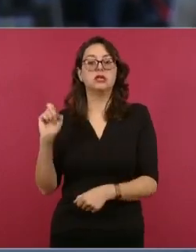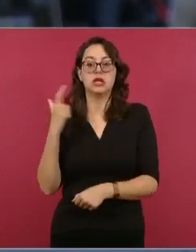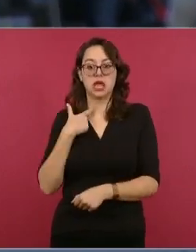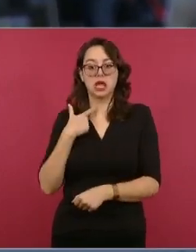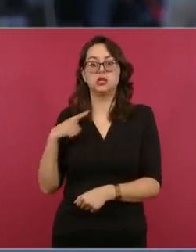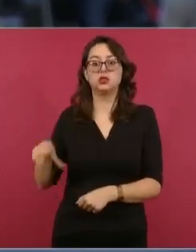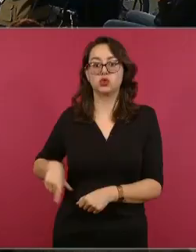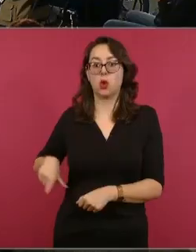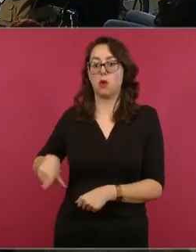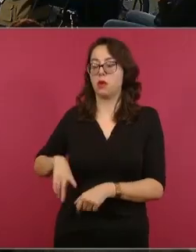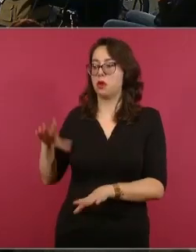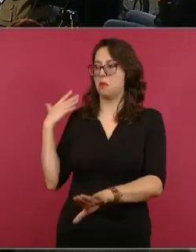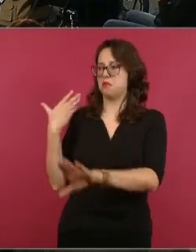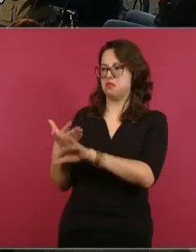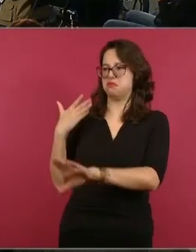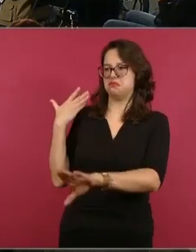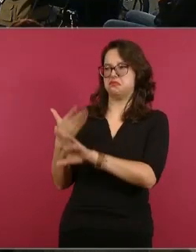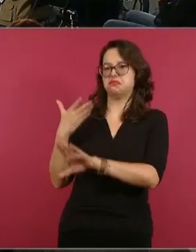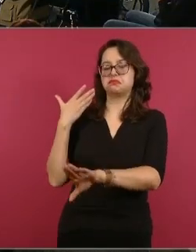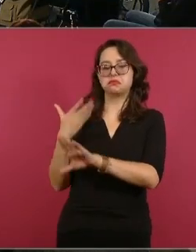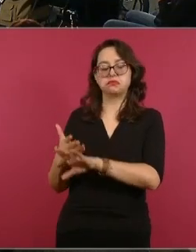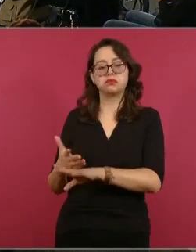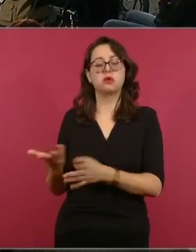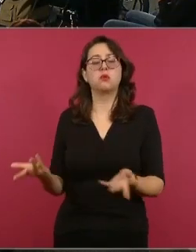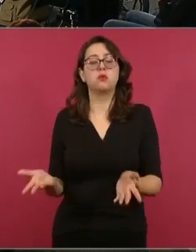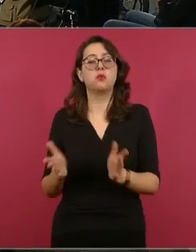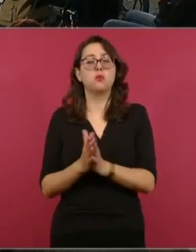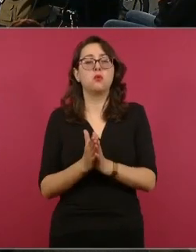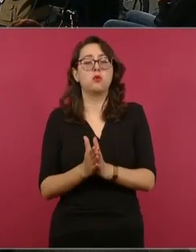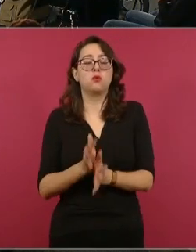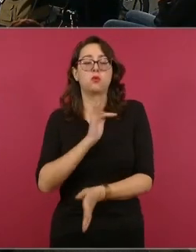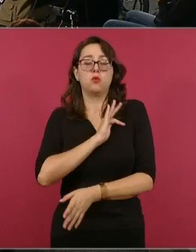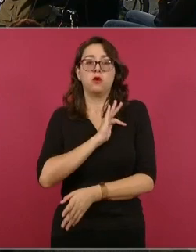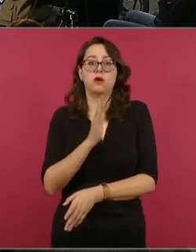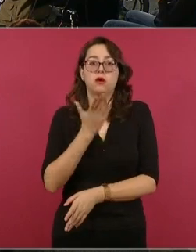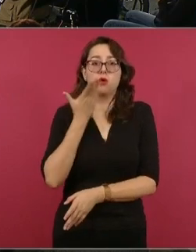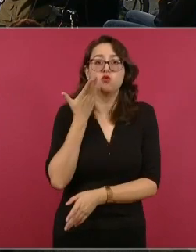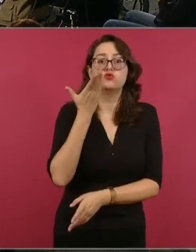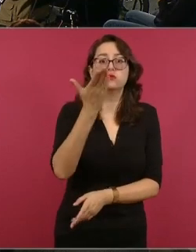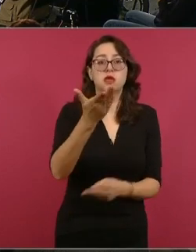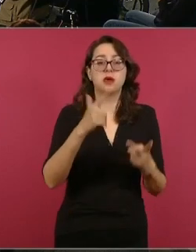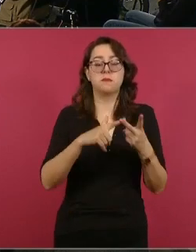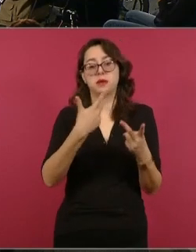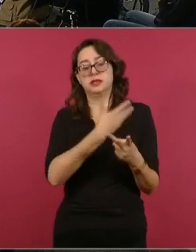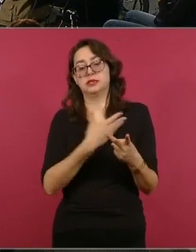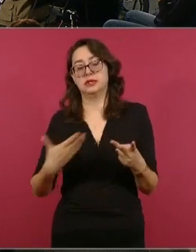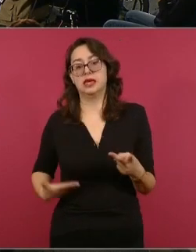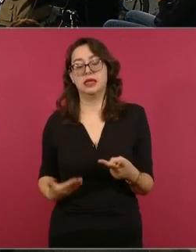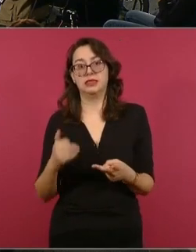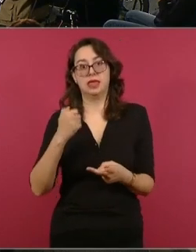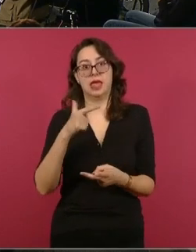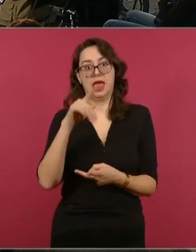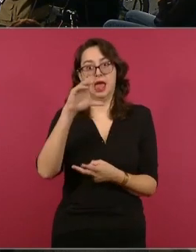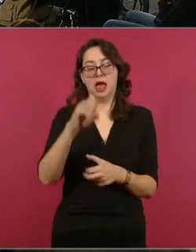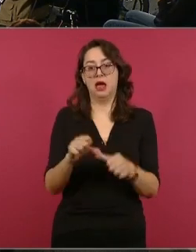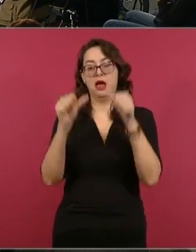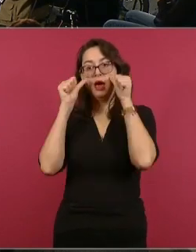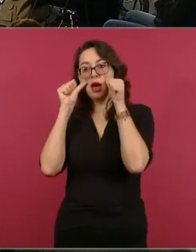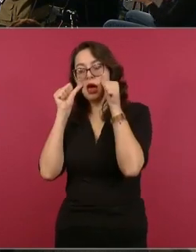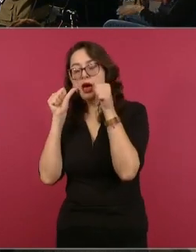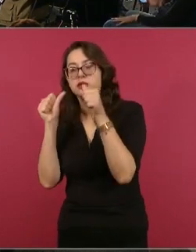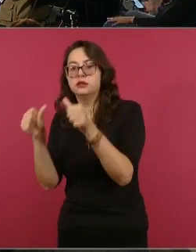están pidiendo su intervención y la del señor presidente para que se pueda resolver